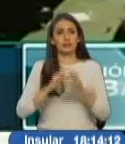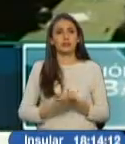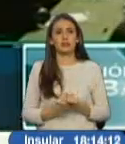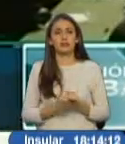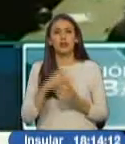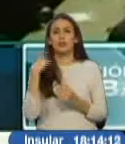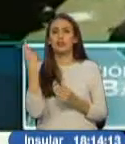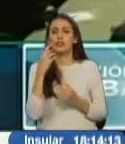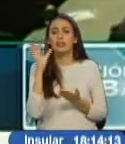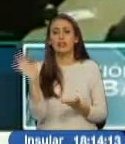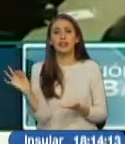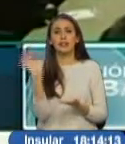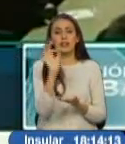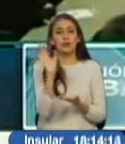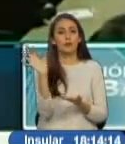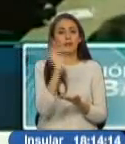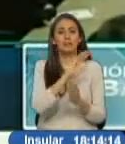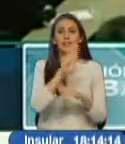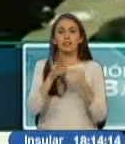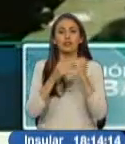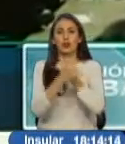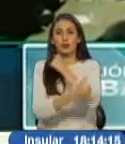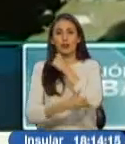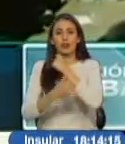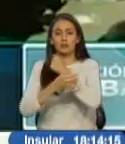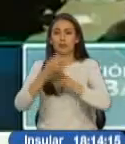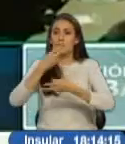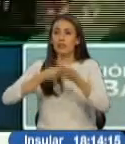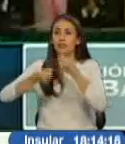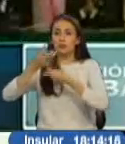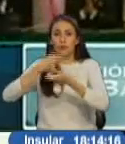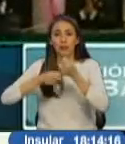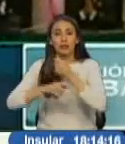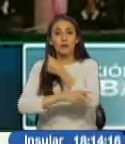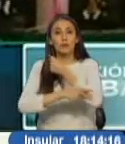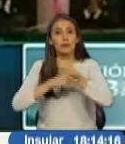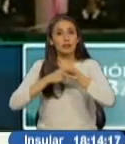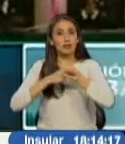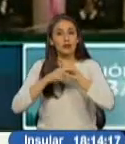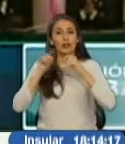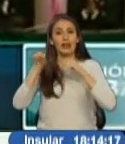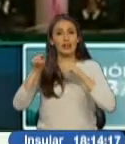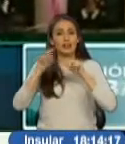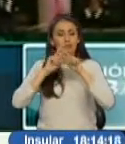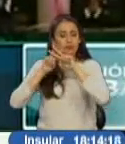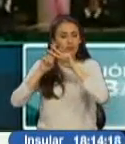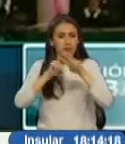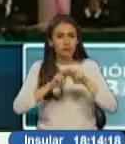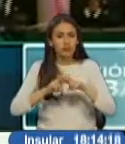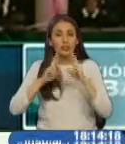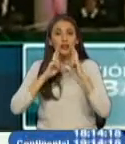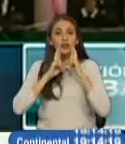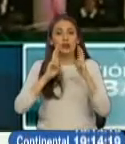Son los representantes de las naciones que conforman la Organización de Países Exportadores de Petróleo. Aquí analizaron los resultados obtenidos por el acuerdo que en noviembre de